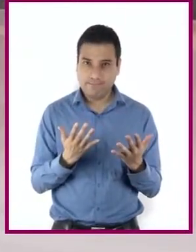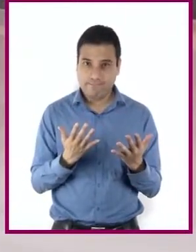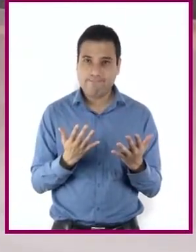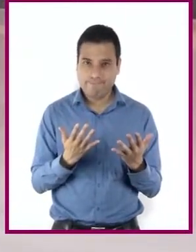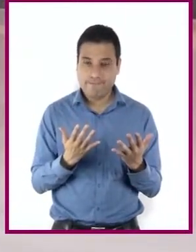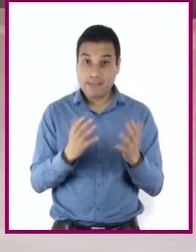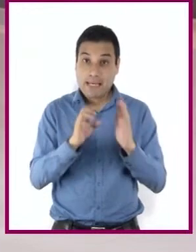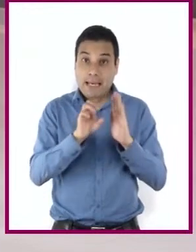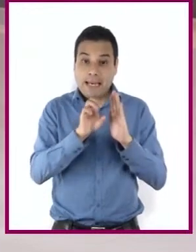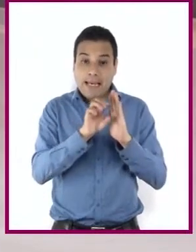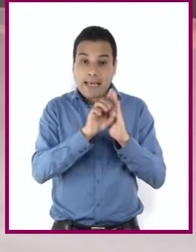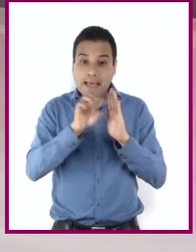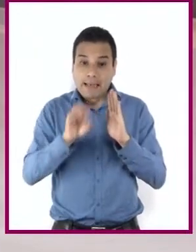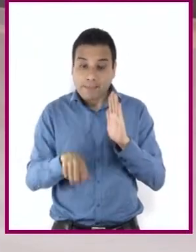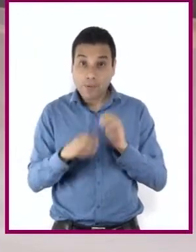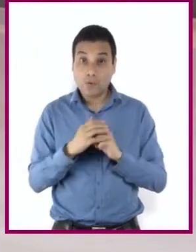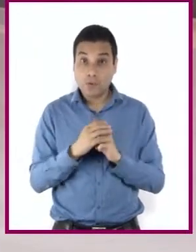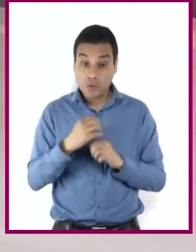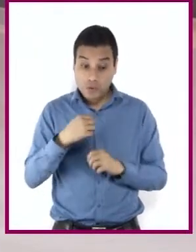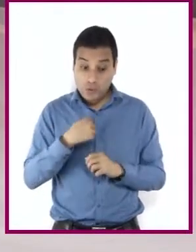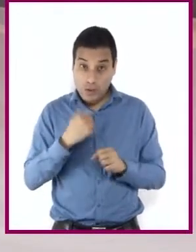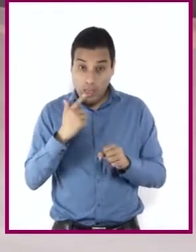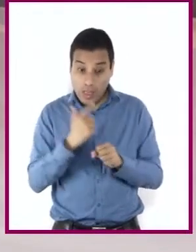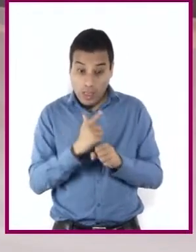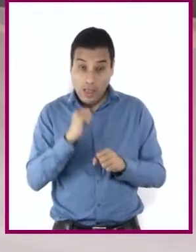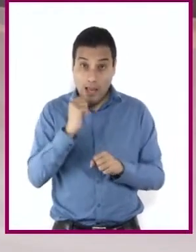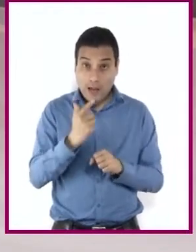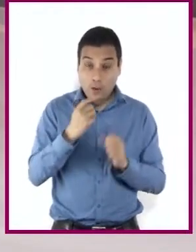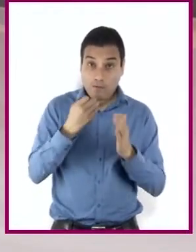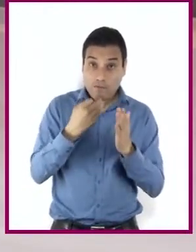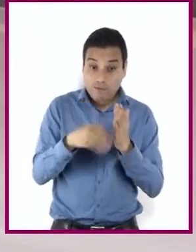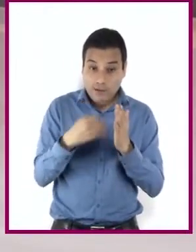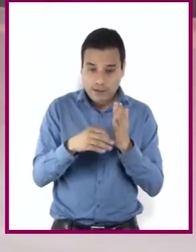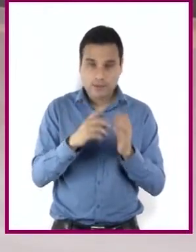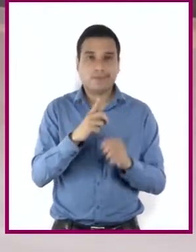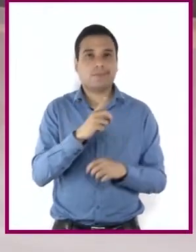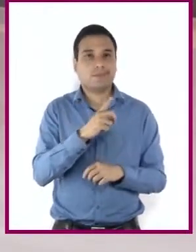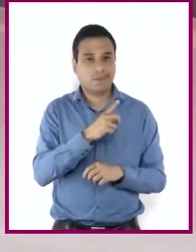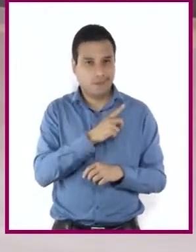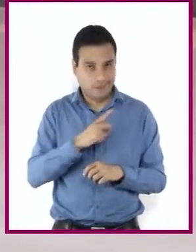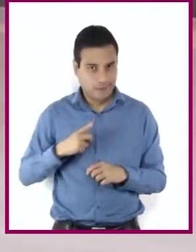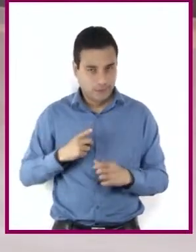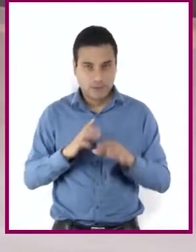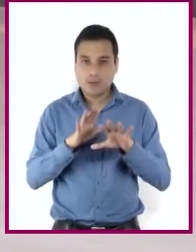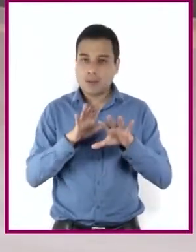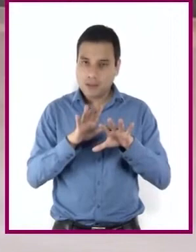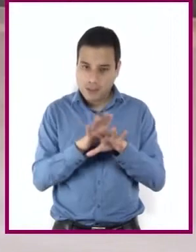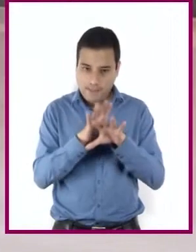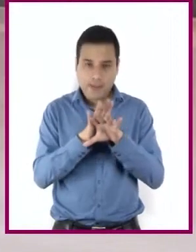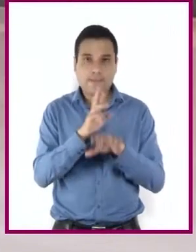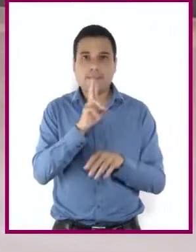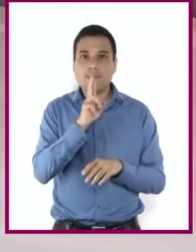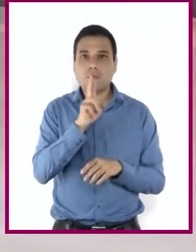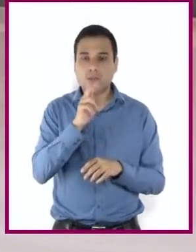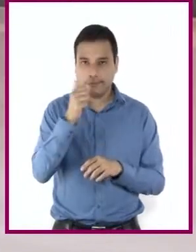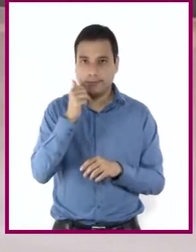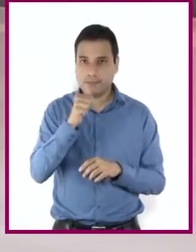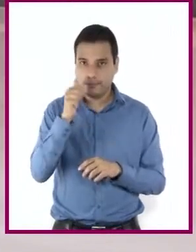se descubre otra mejor, o se tiene la disposición para cambiar y mejorar cuando sea